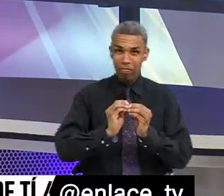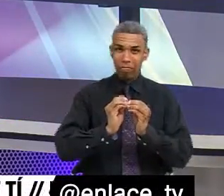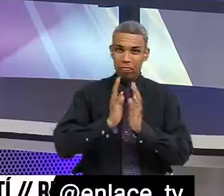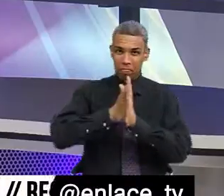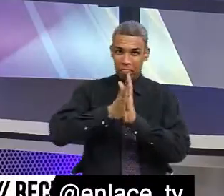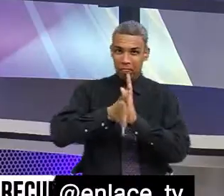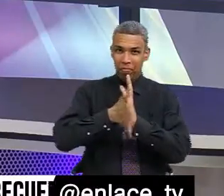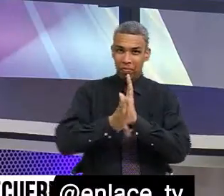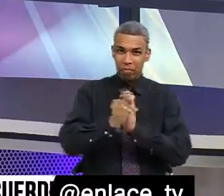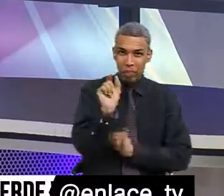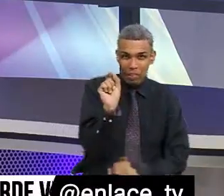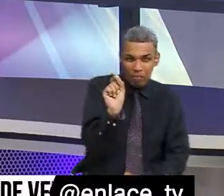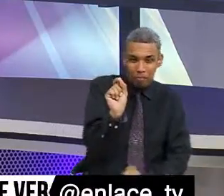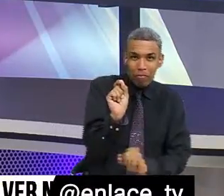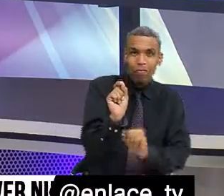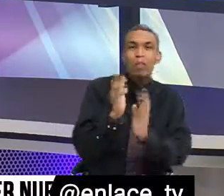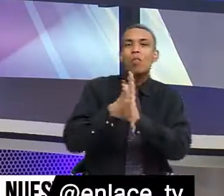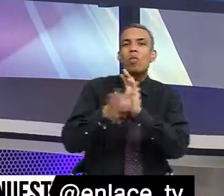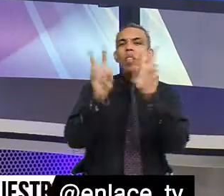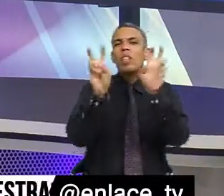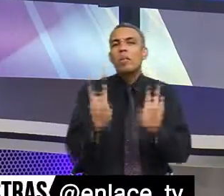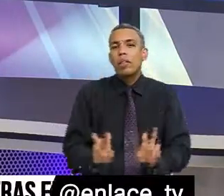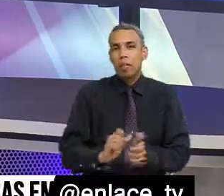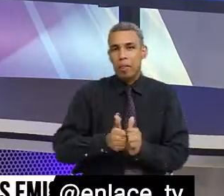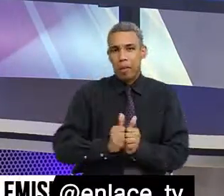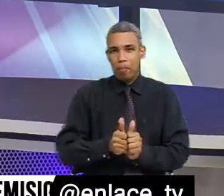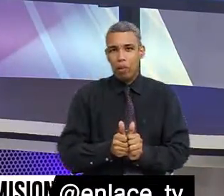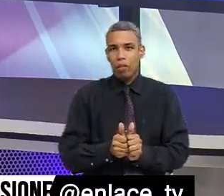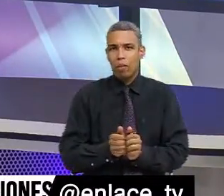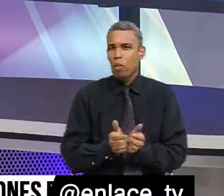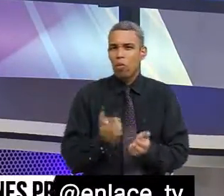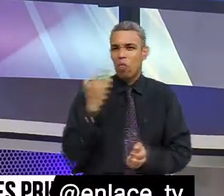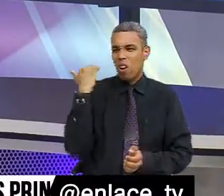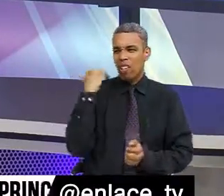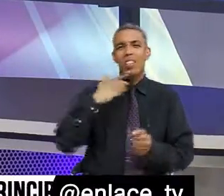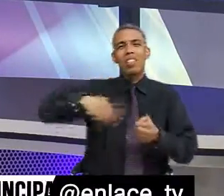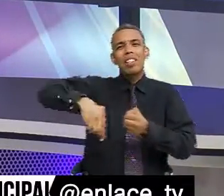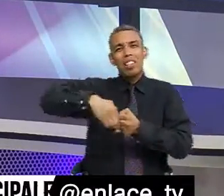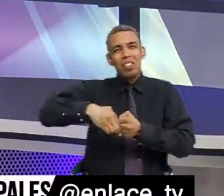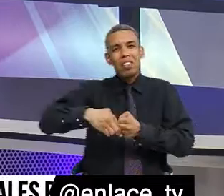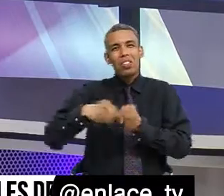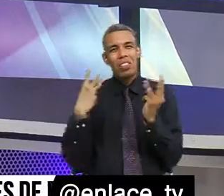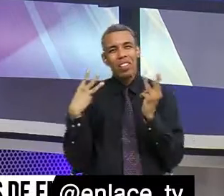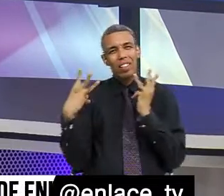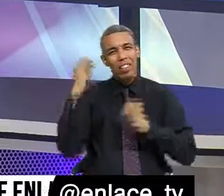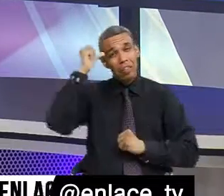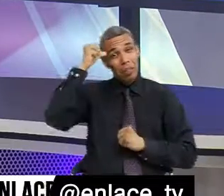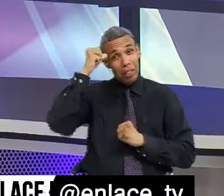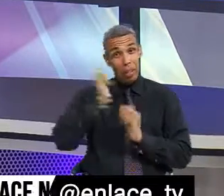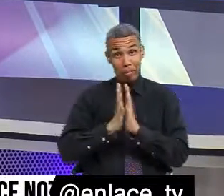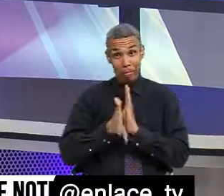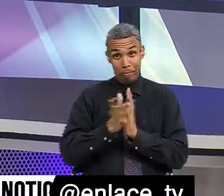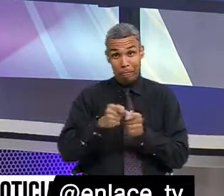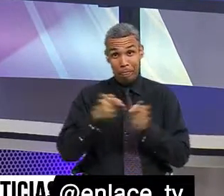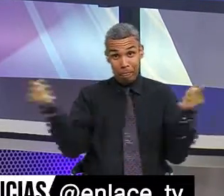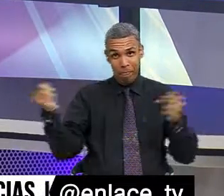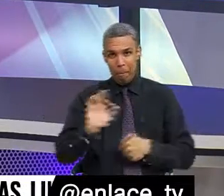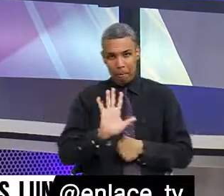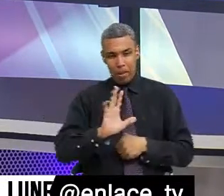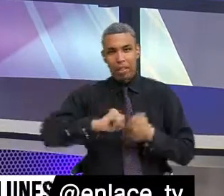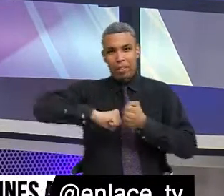patrocinadores. En instantes les tendremos la información deportiva y detalles del empate 3-3 que realizó Alianza Petrolera ayer frente al